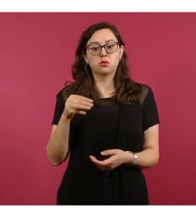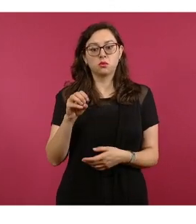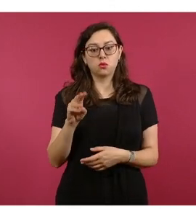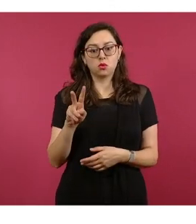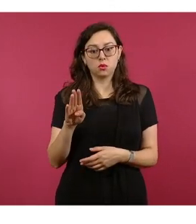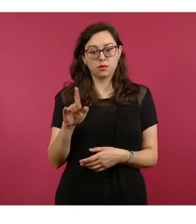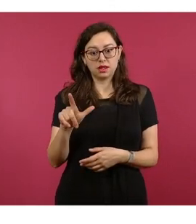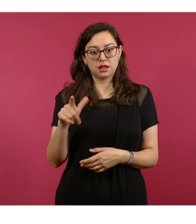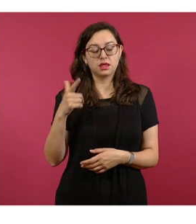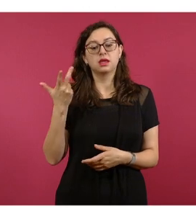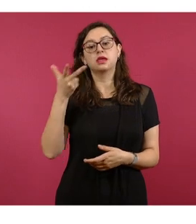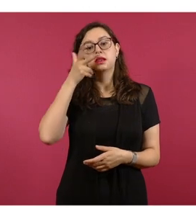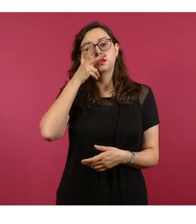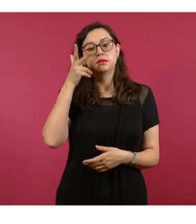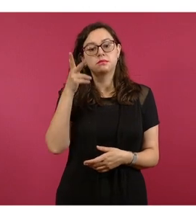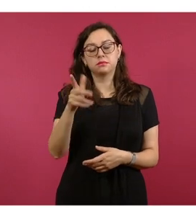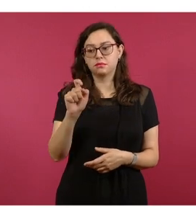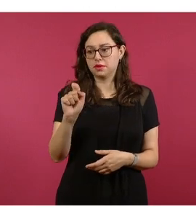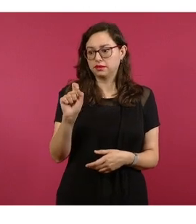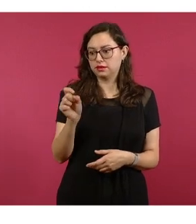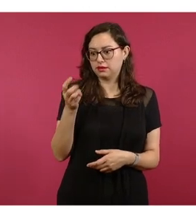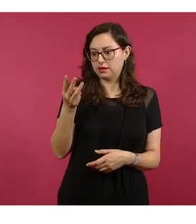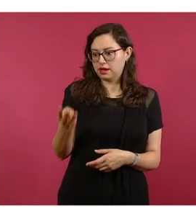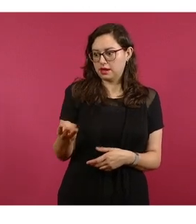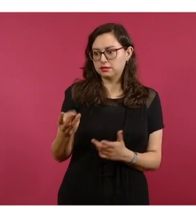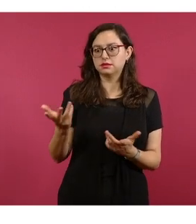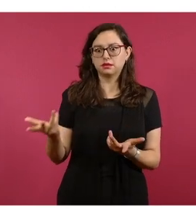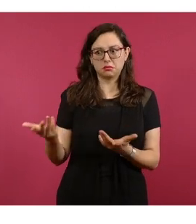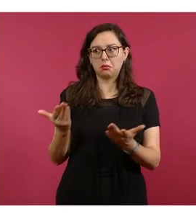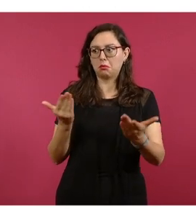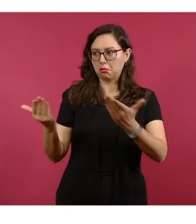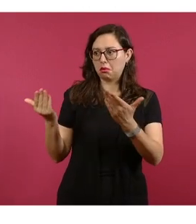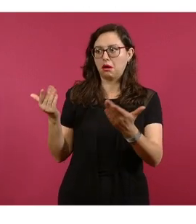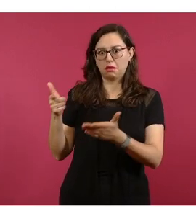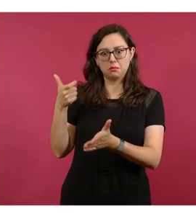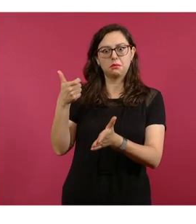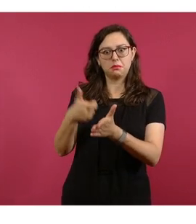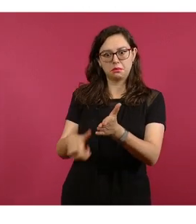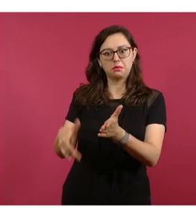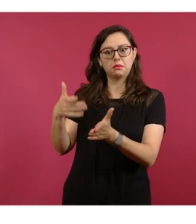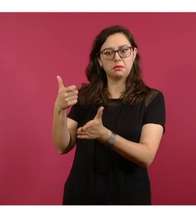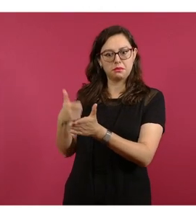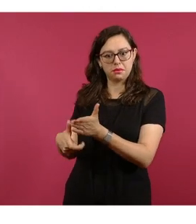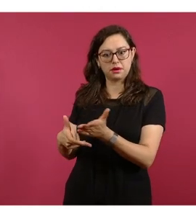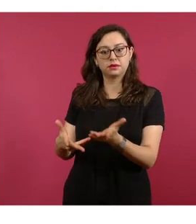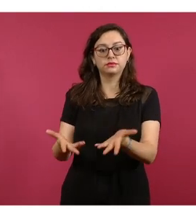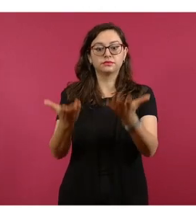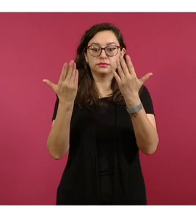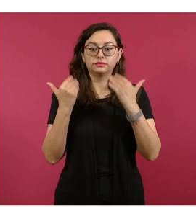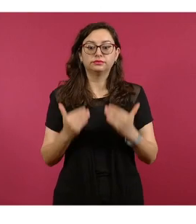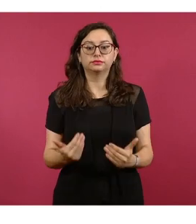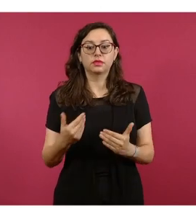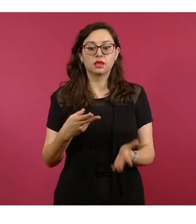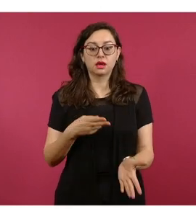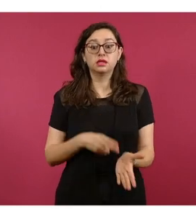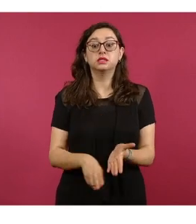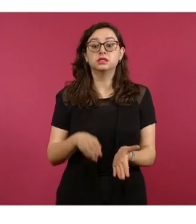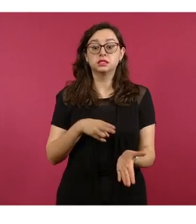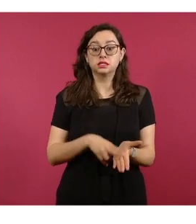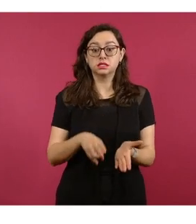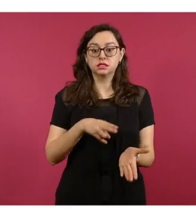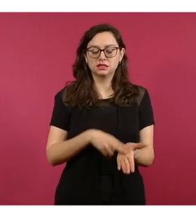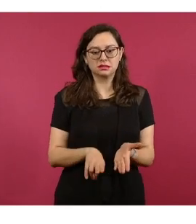Tulancingo, Hidalgo, en 23.63 por litro. Pasamos ahora al diésel y seguimos con las estaciones que estamos monitoreando,